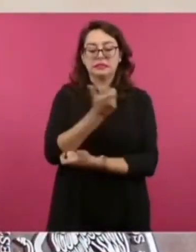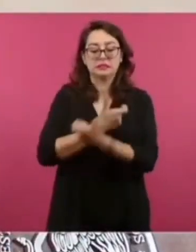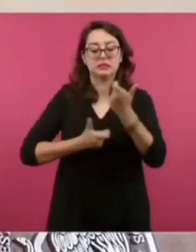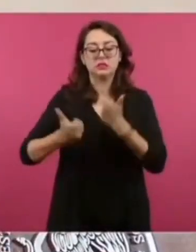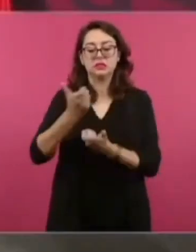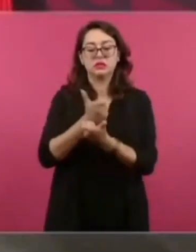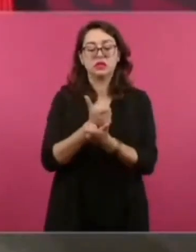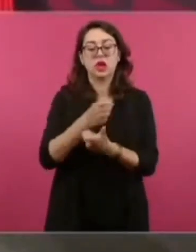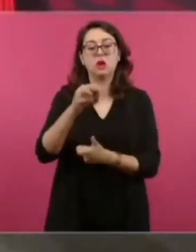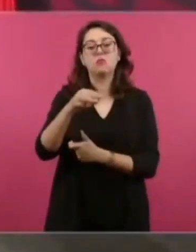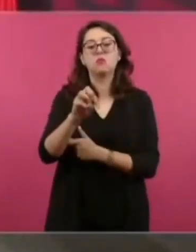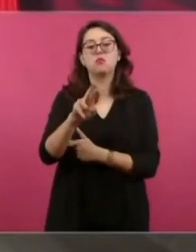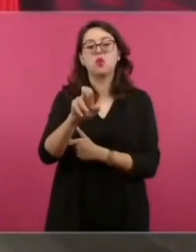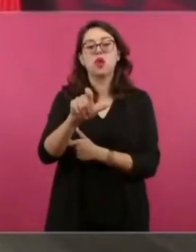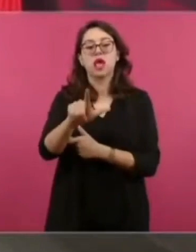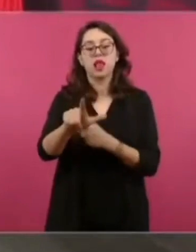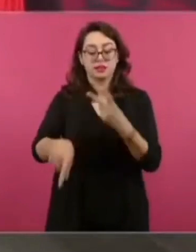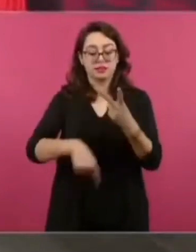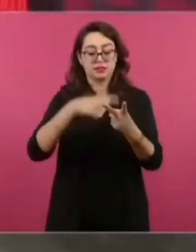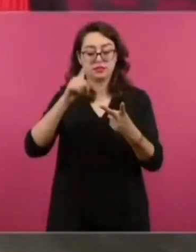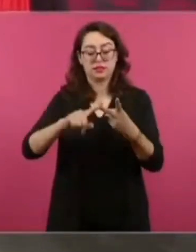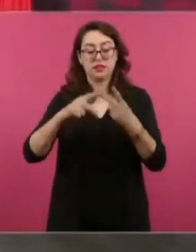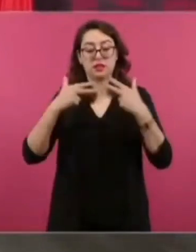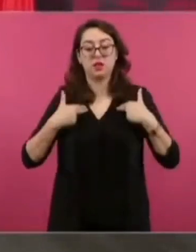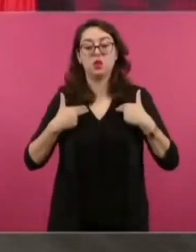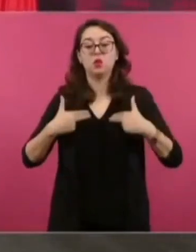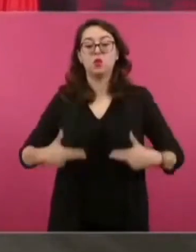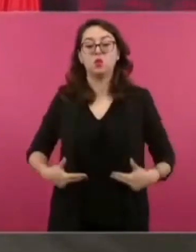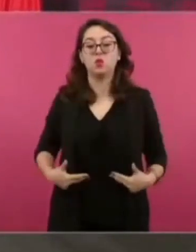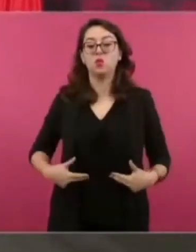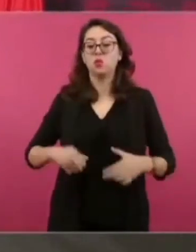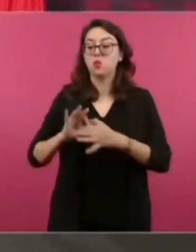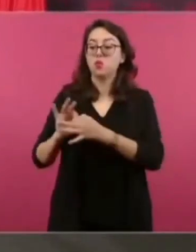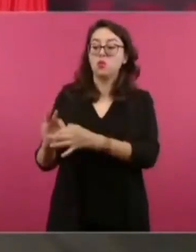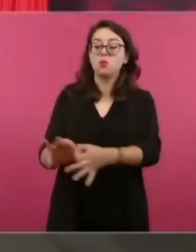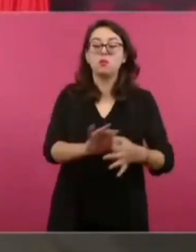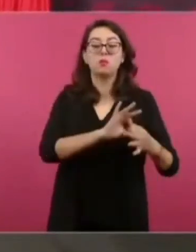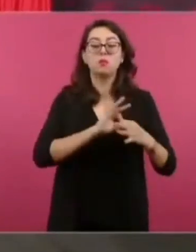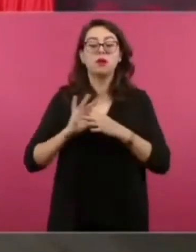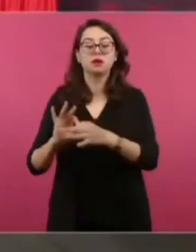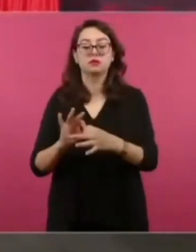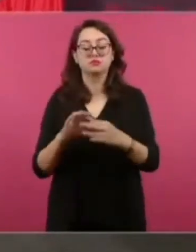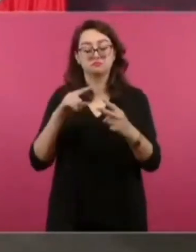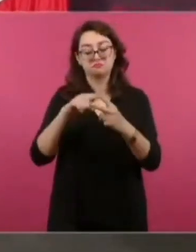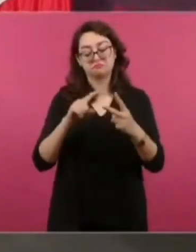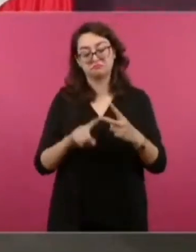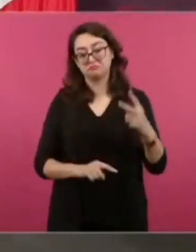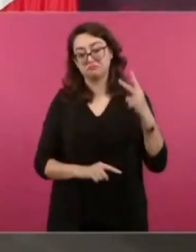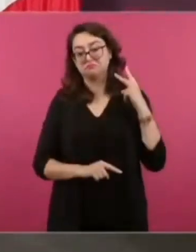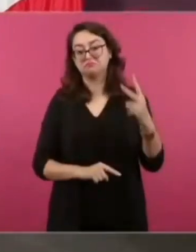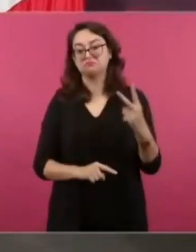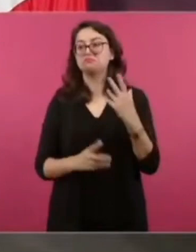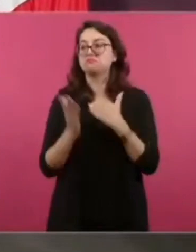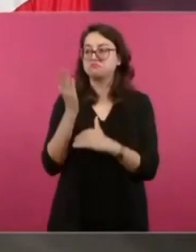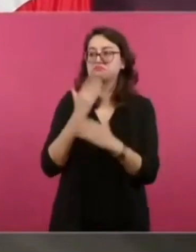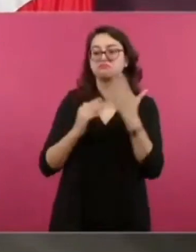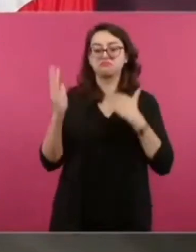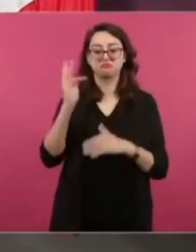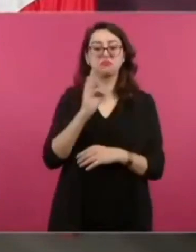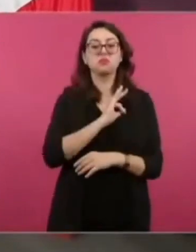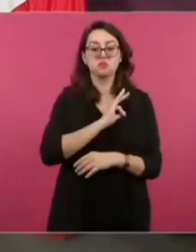y humanismo mexicano. Y ya lo dije, vamos a